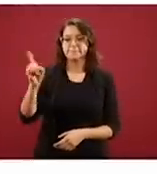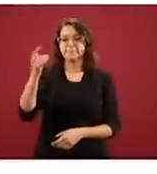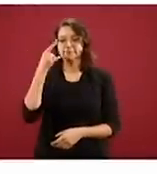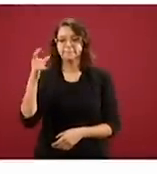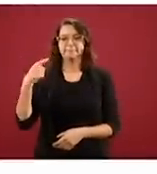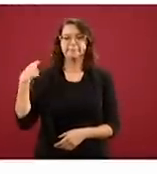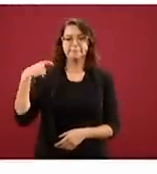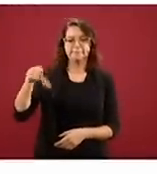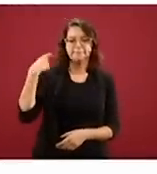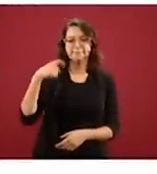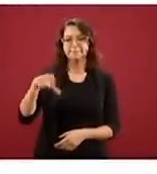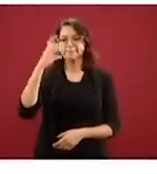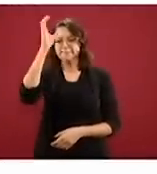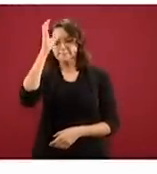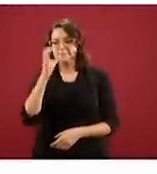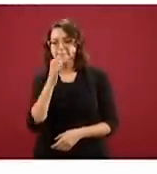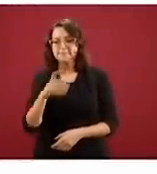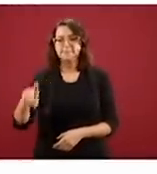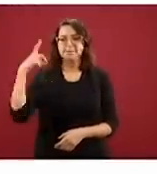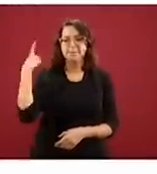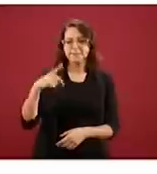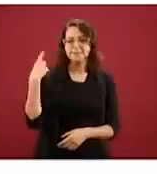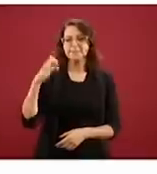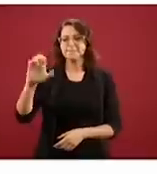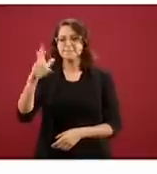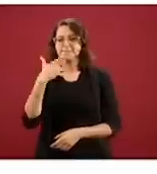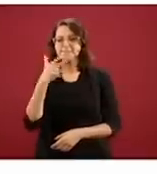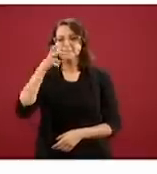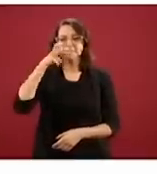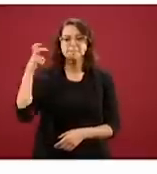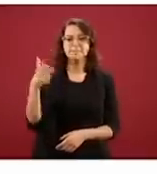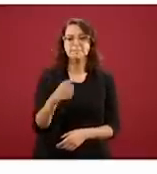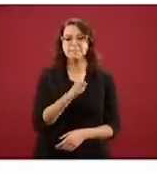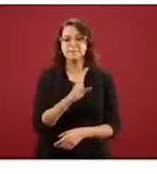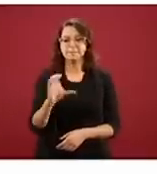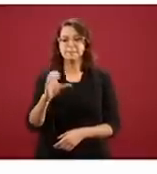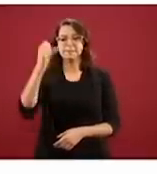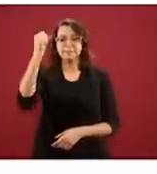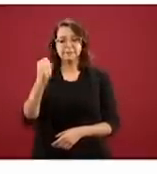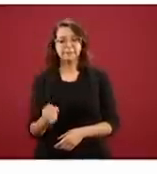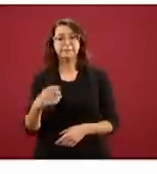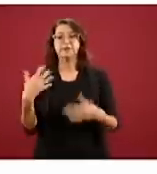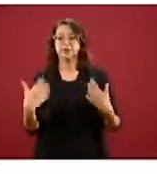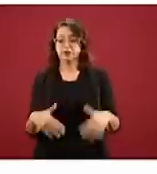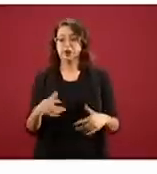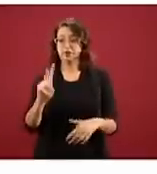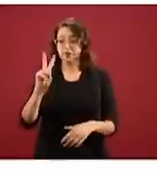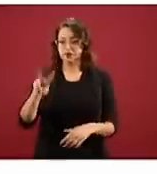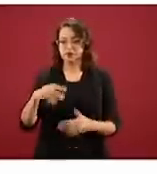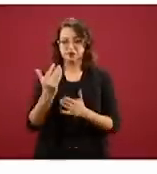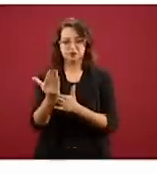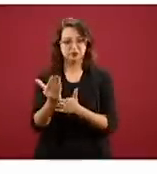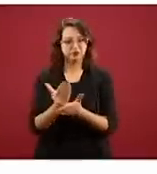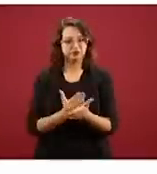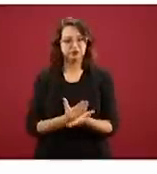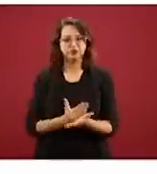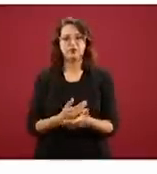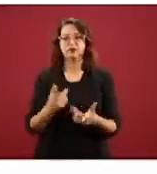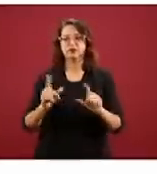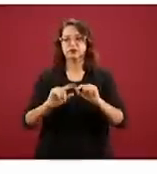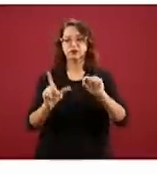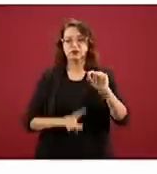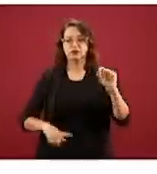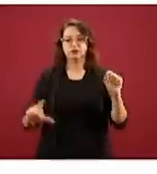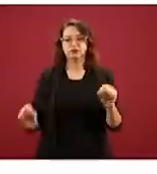Querétaro, Coahuila, Durango, Chiapas, Hidalgo, Baja Sur tuvo una baja muy importante, superior a la tasa